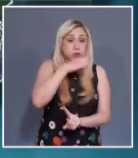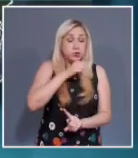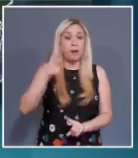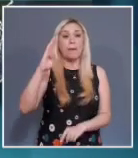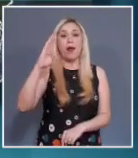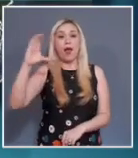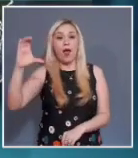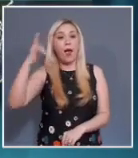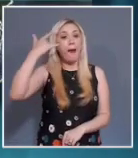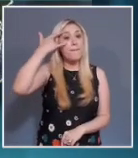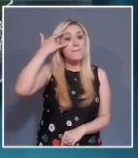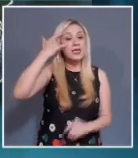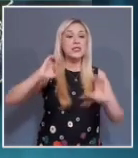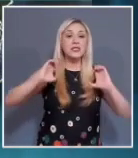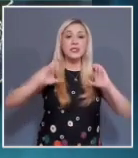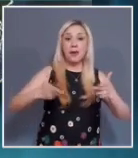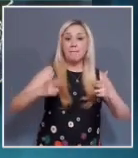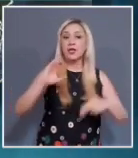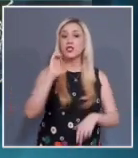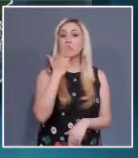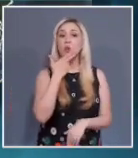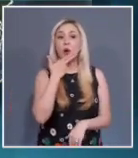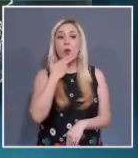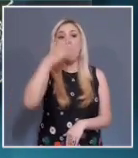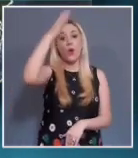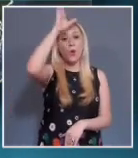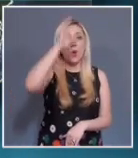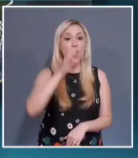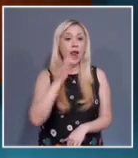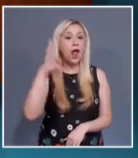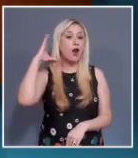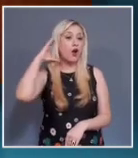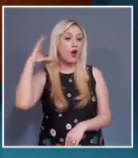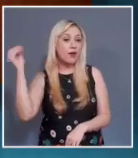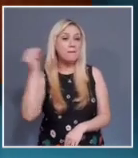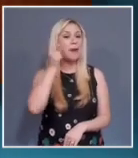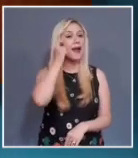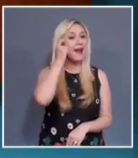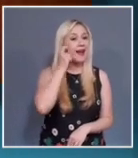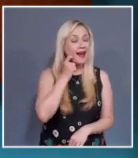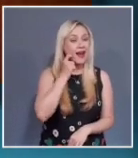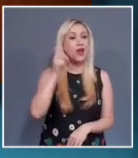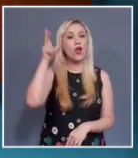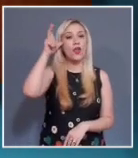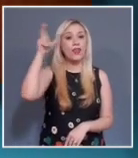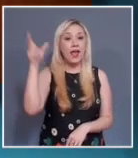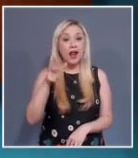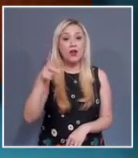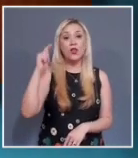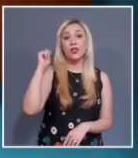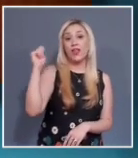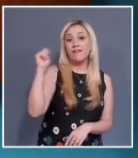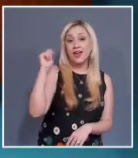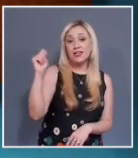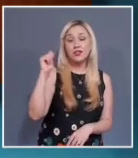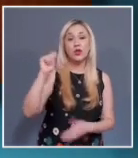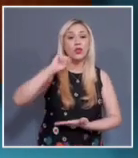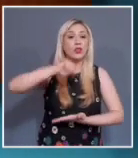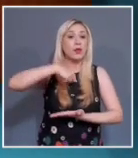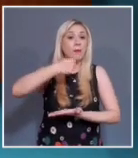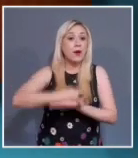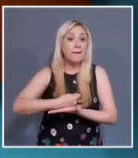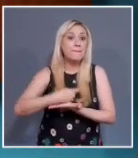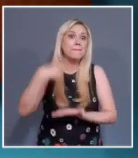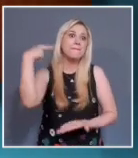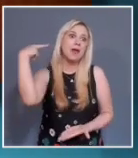Chihuahua, Coahuila, Colima, Guerrero, Hidalgo, Tabasco, Tamaulipas y Veracruz. De 35 a 40